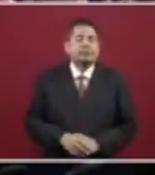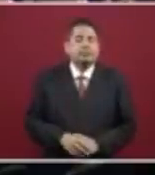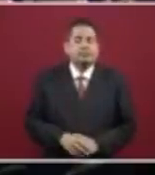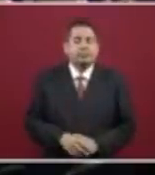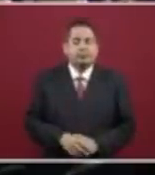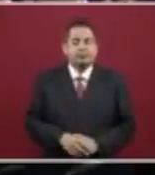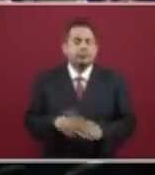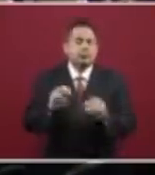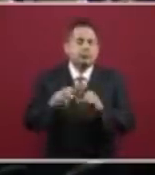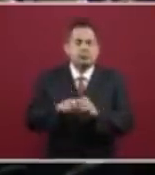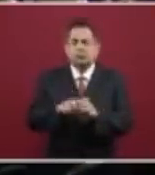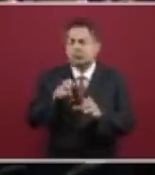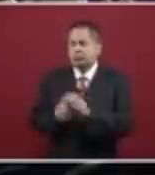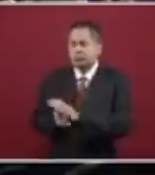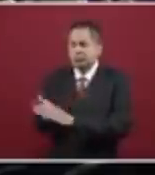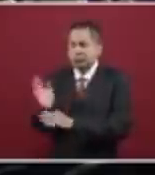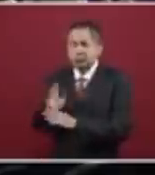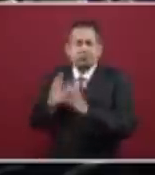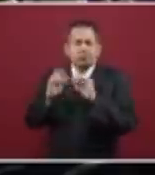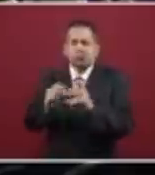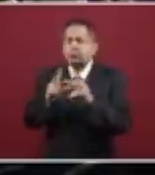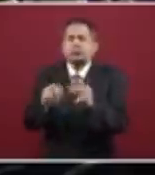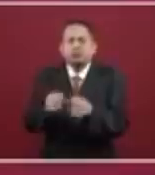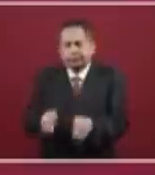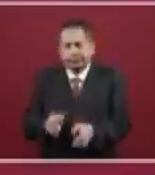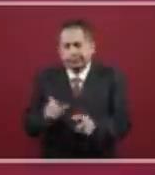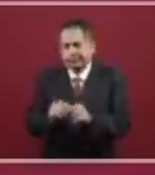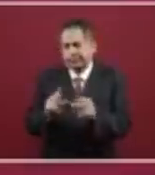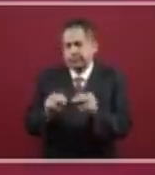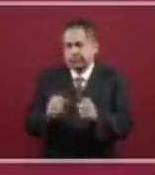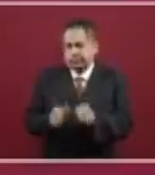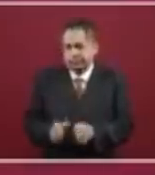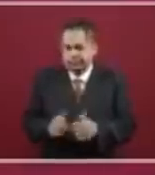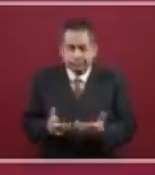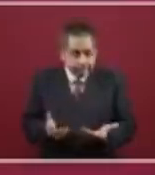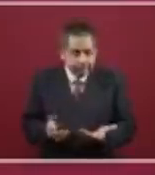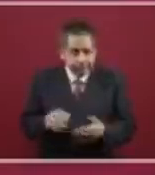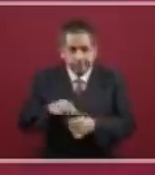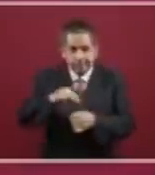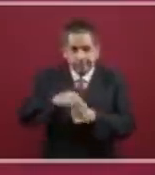o se fueron o no estuvieron. Entonces,